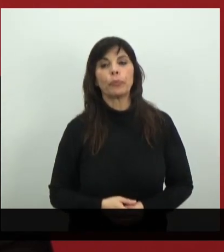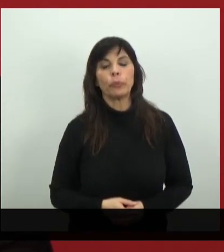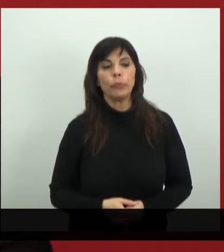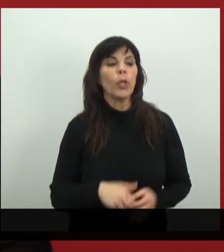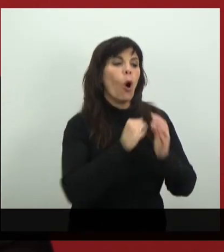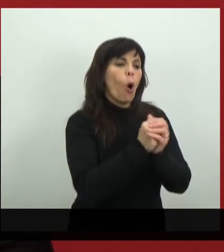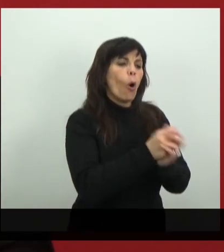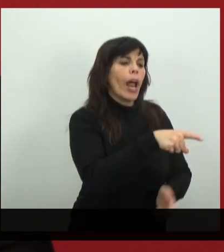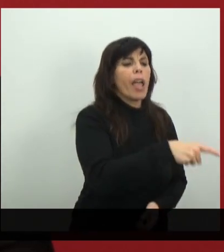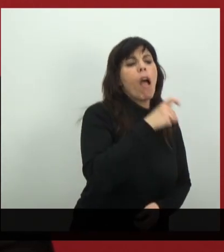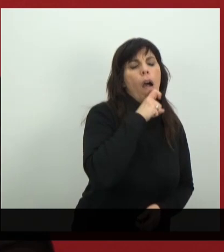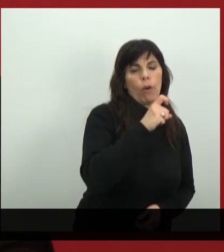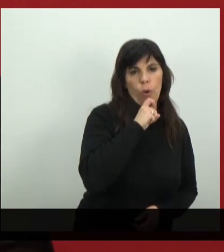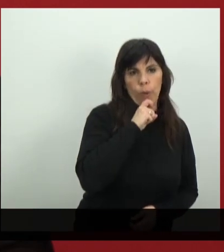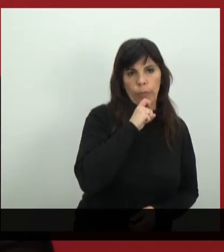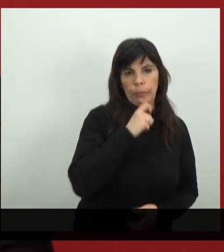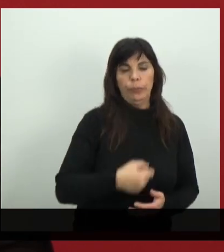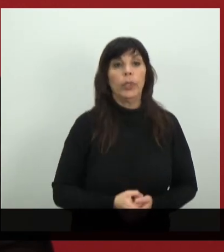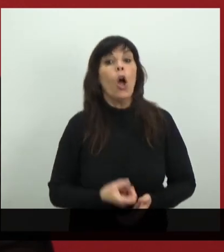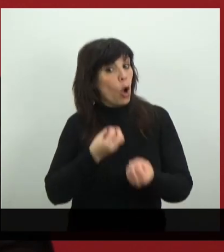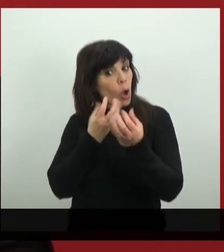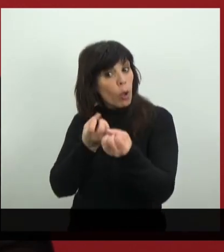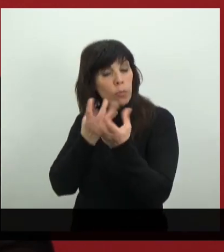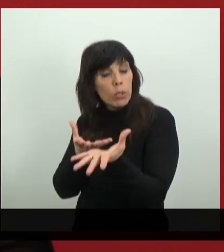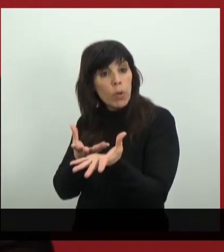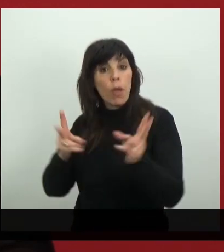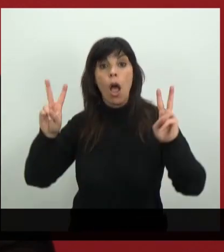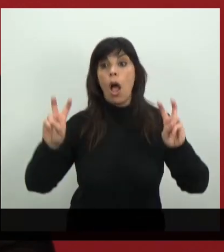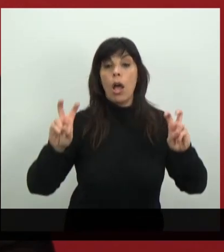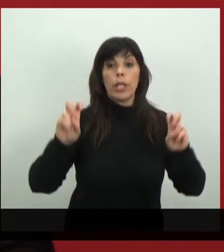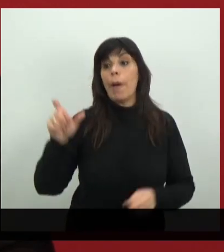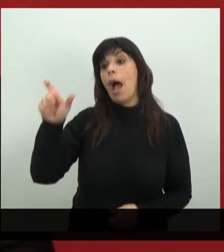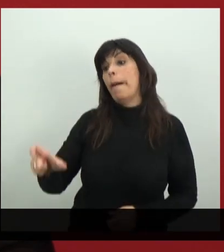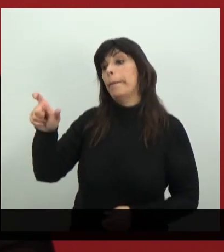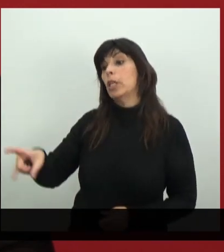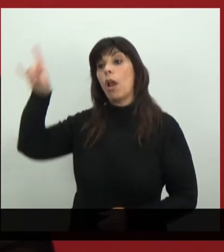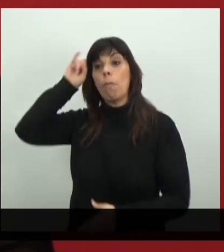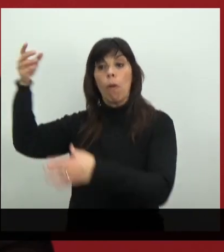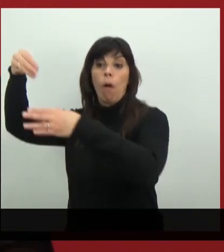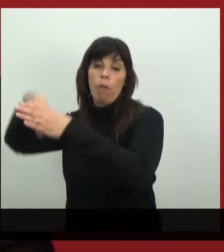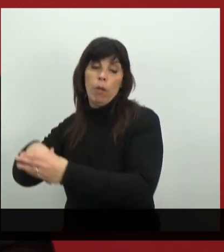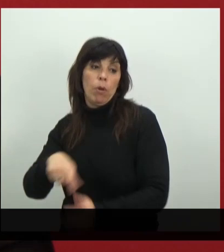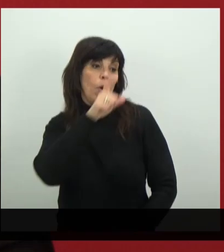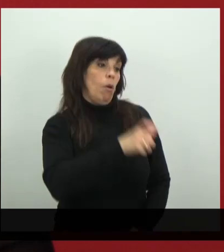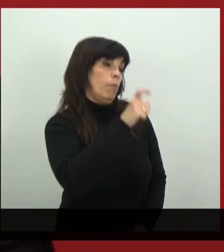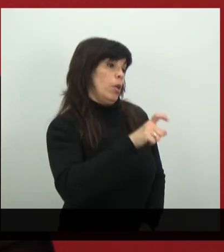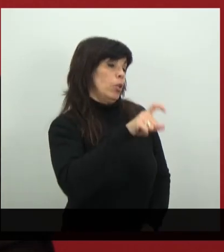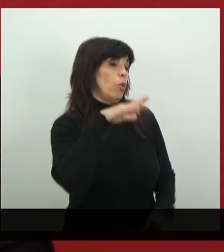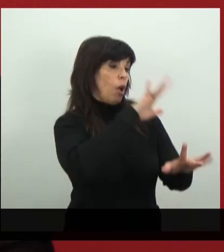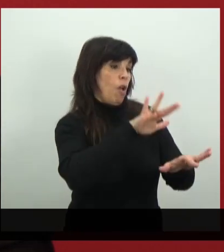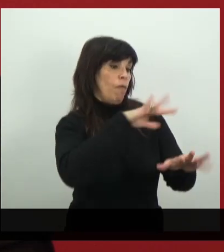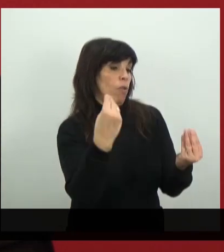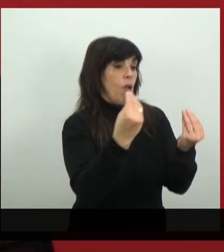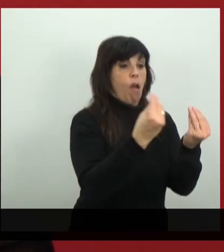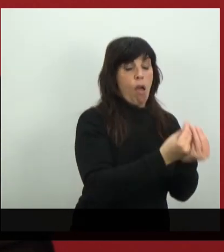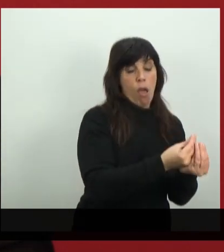a un endemoniado? ¿Y cómo tratar con personas maldecidas? Quiero enseñártelo. Quiero